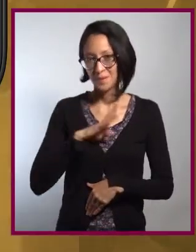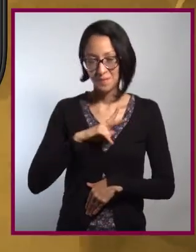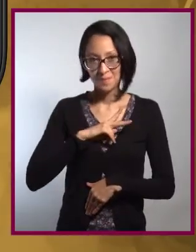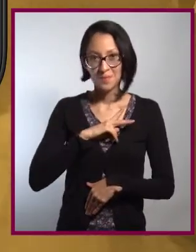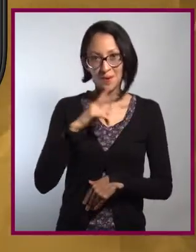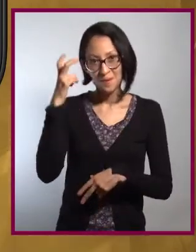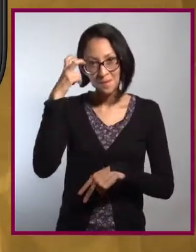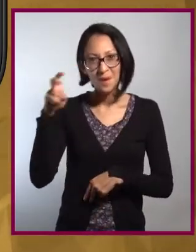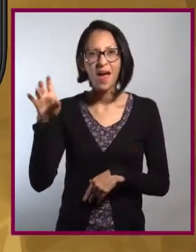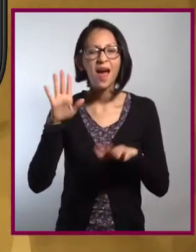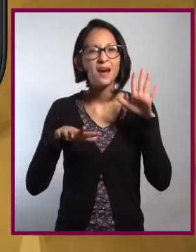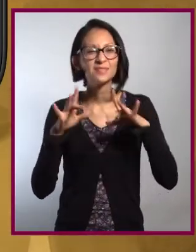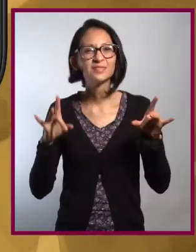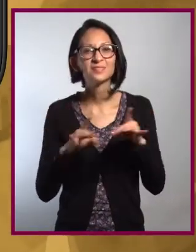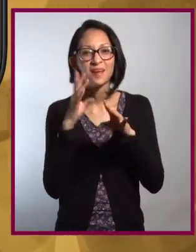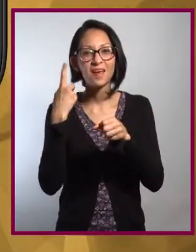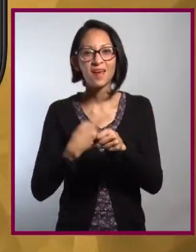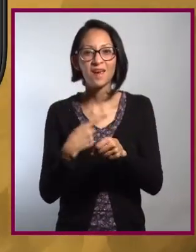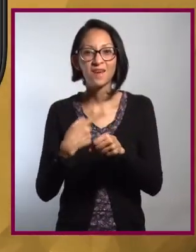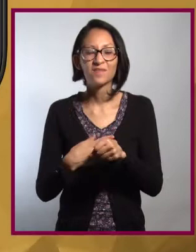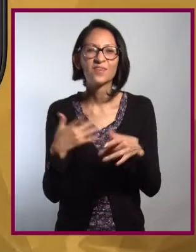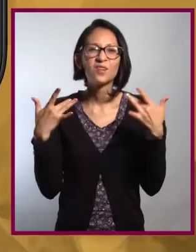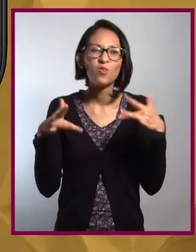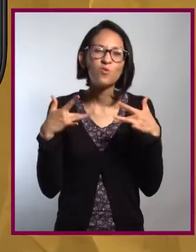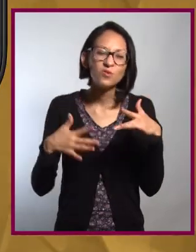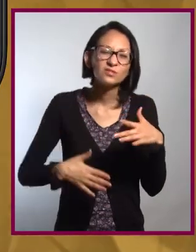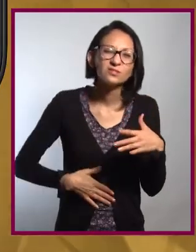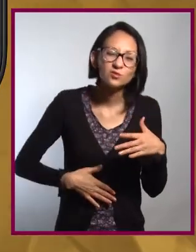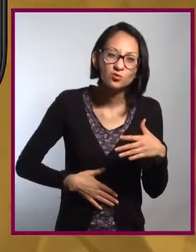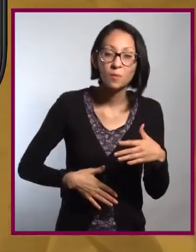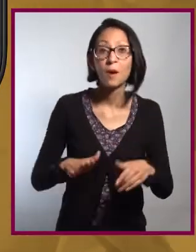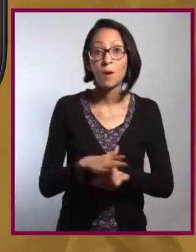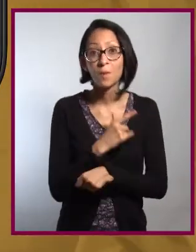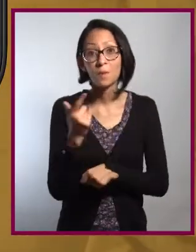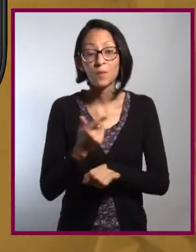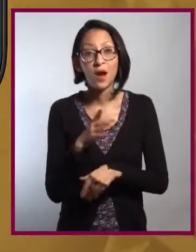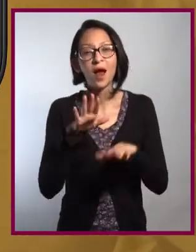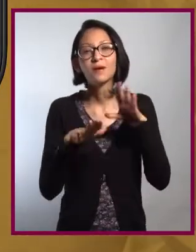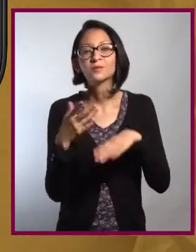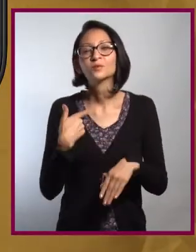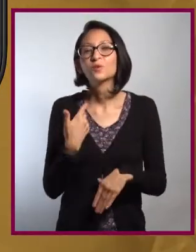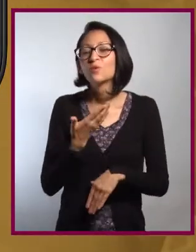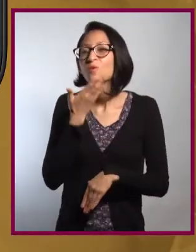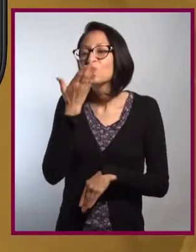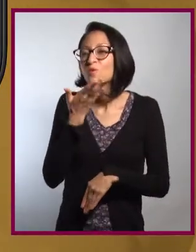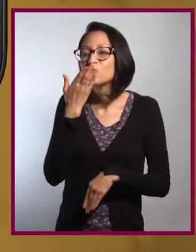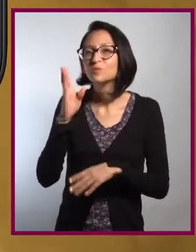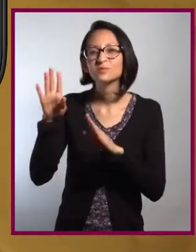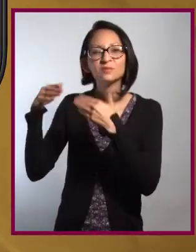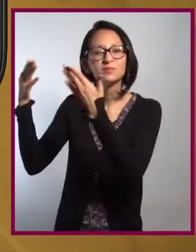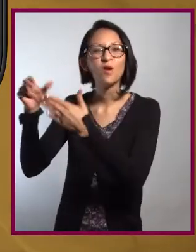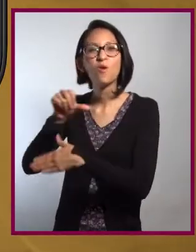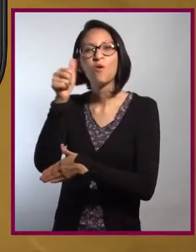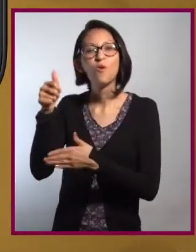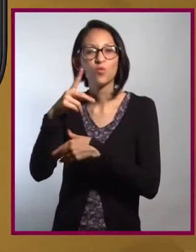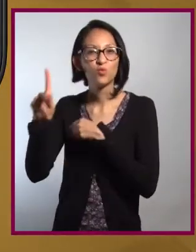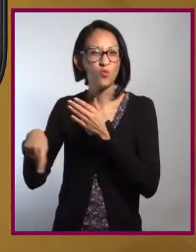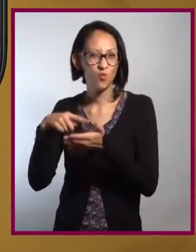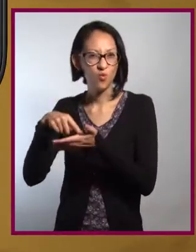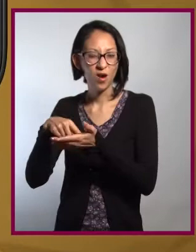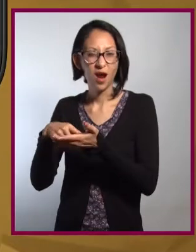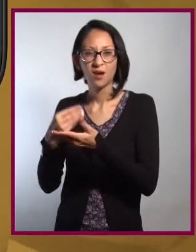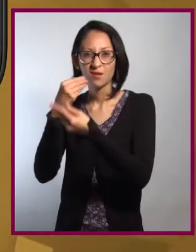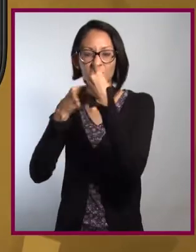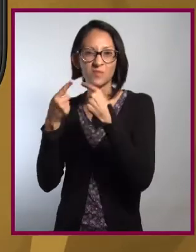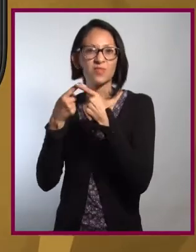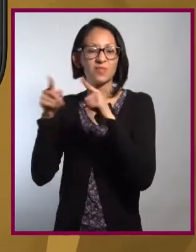comunes serían relacionadas con el estómago, ya que nuestro cuerpo no está acostumbrado a comer o tomar bebidas de otros lugares. Las